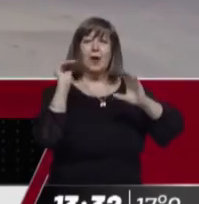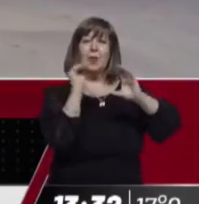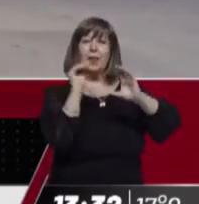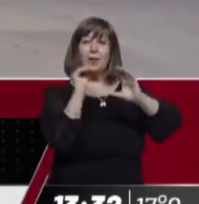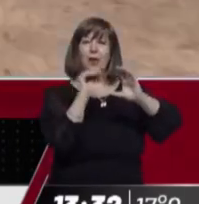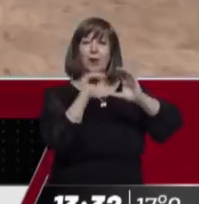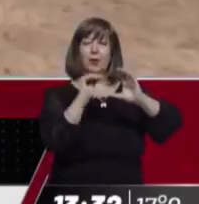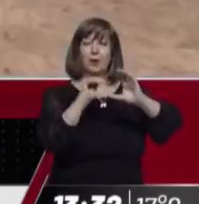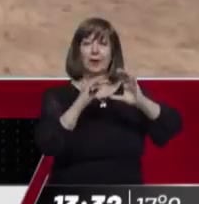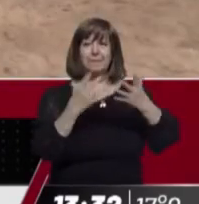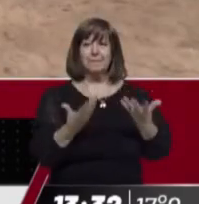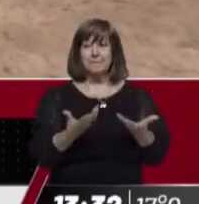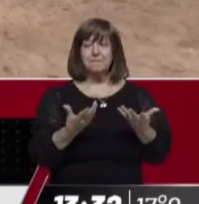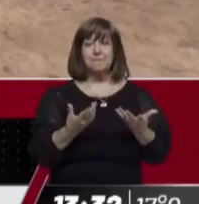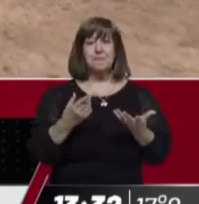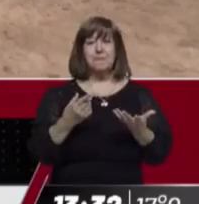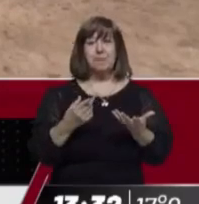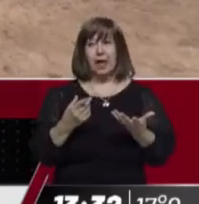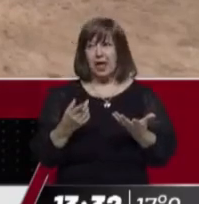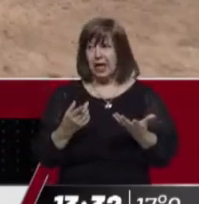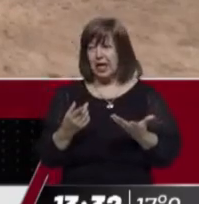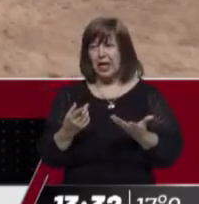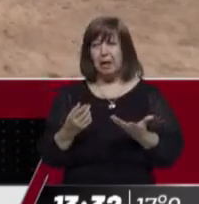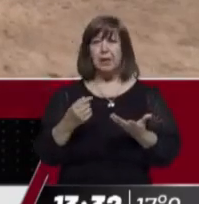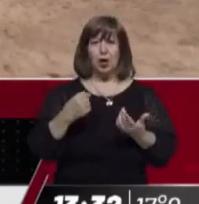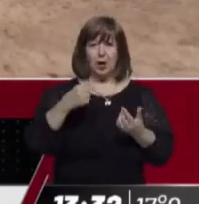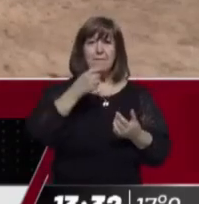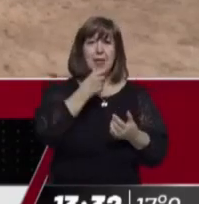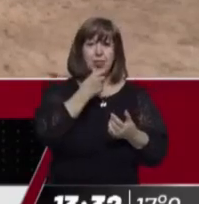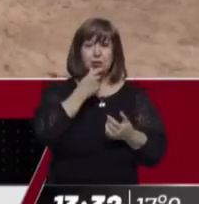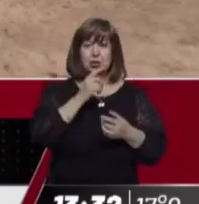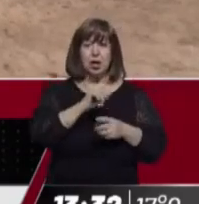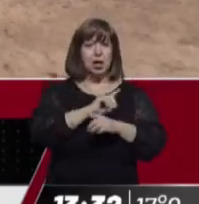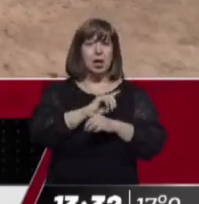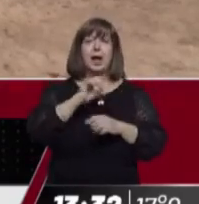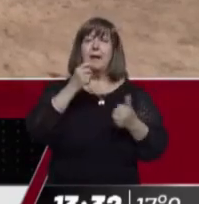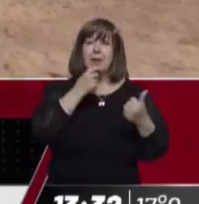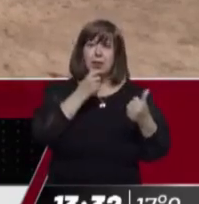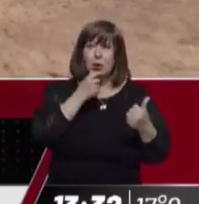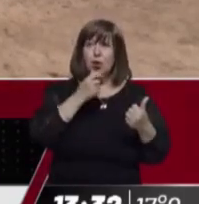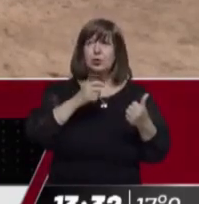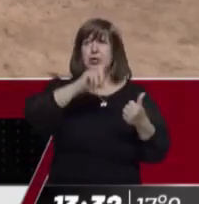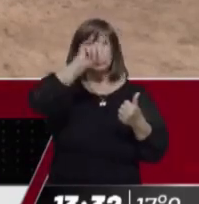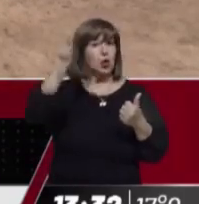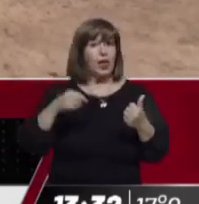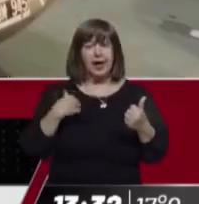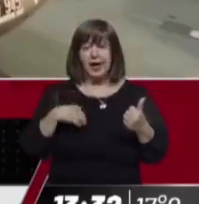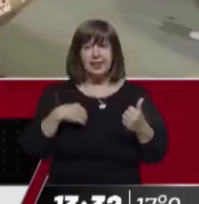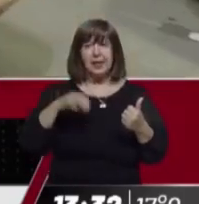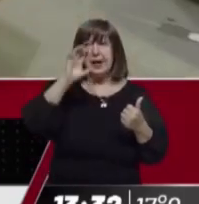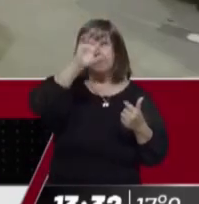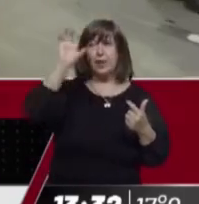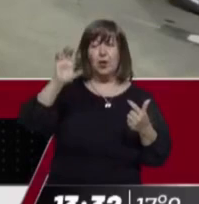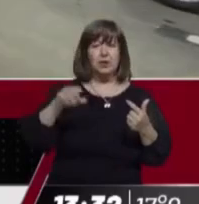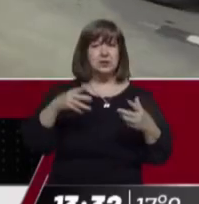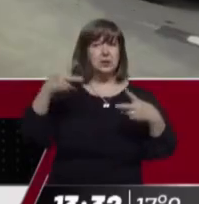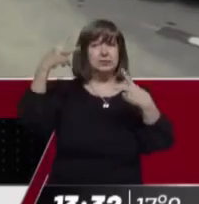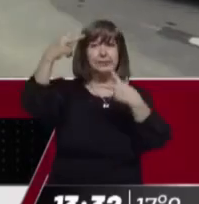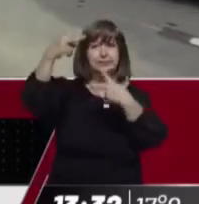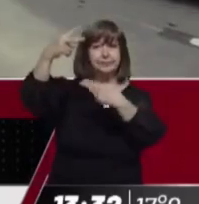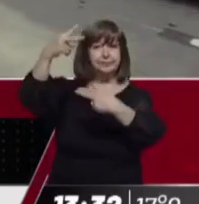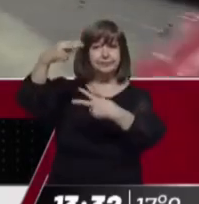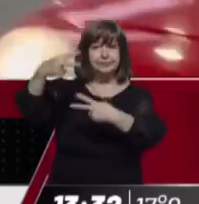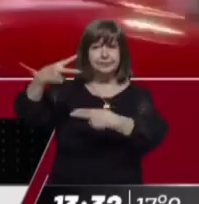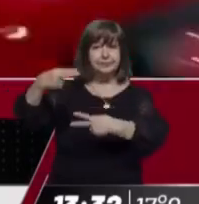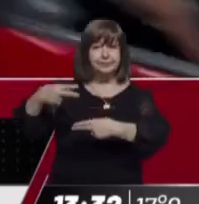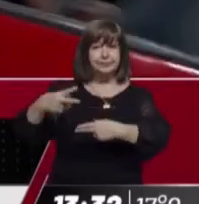lado del país. O sea, ningún trámite en ningún lugar del país. En ningún lugar del país porque es nacional, el problema es nacional. ¿Hay información, por ejemplo, que se ha